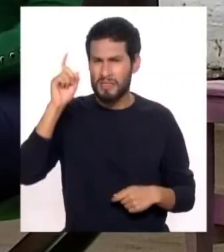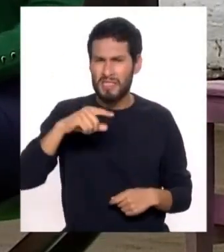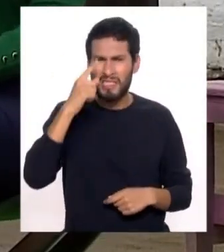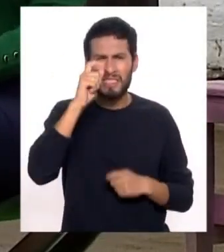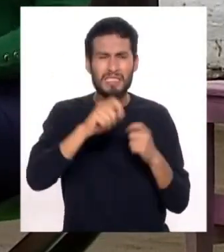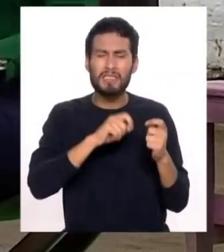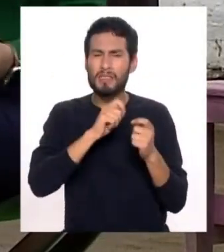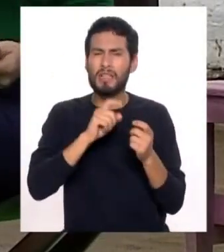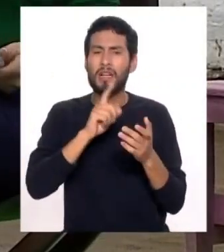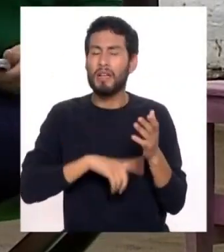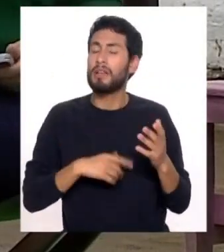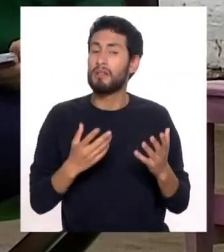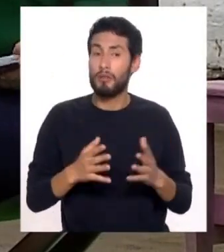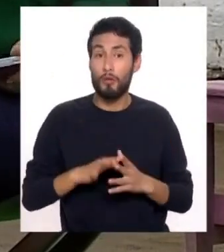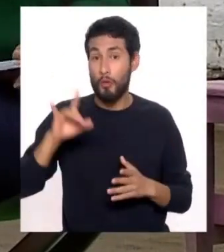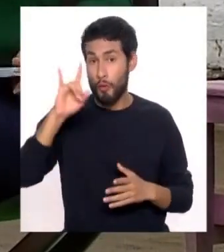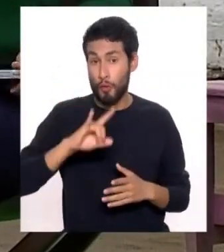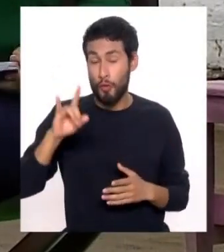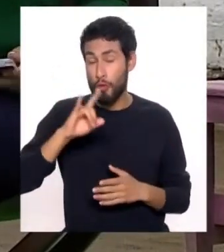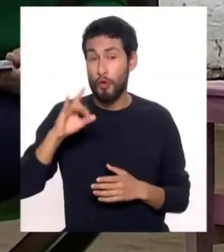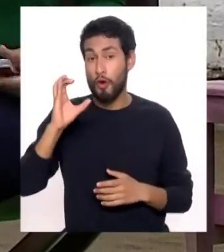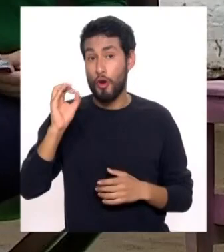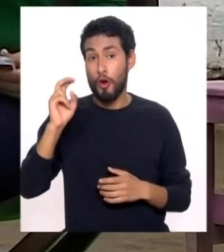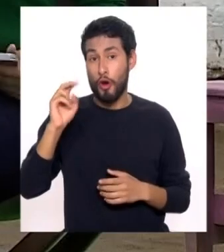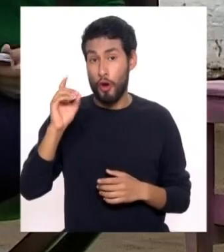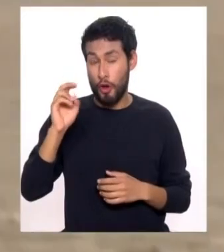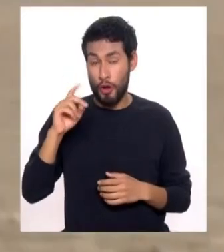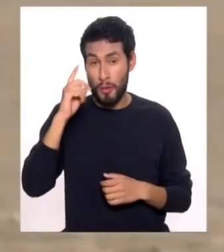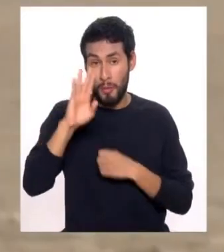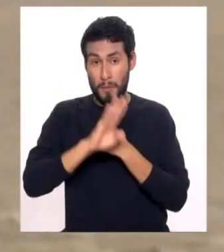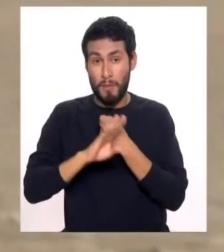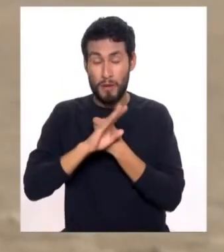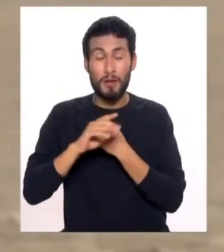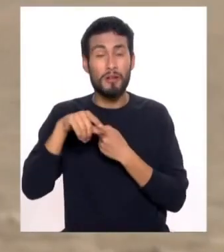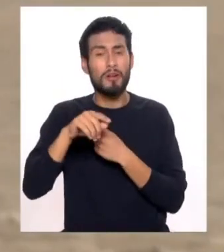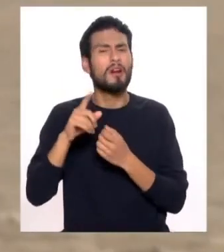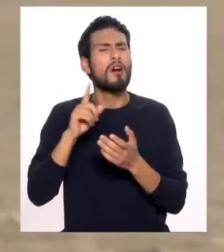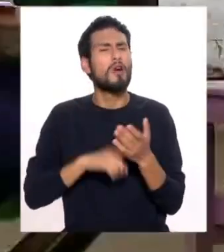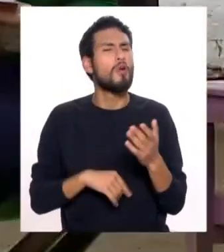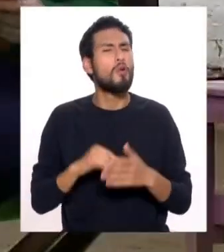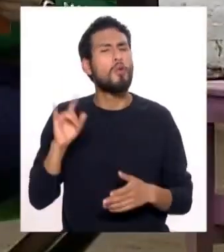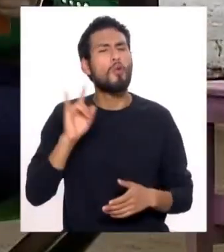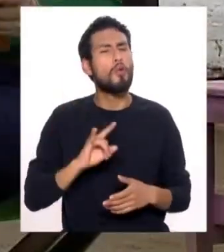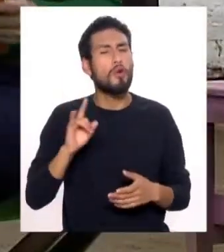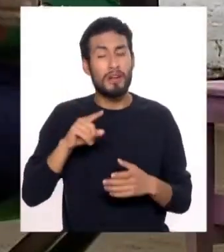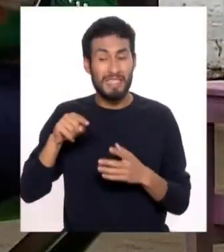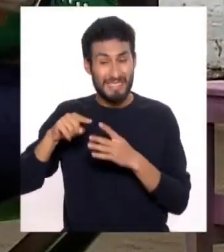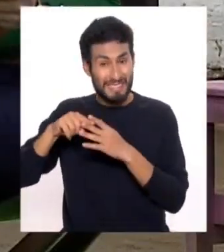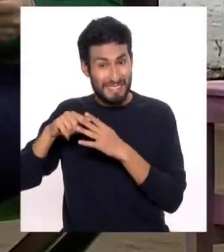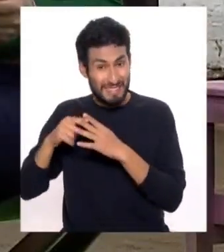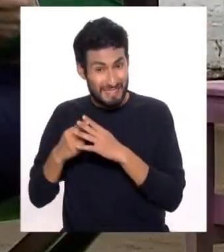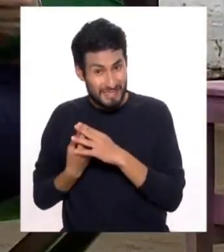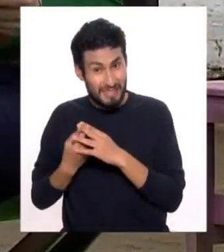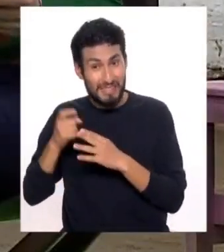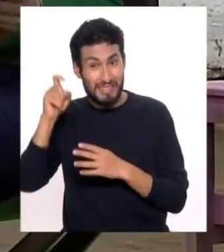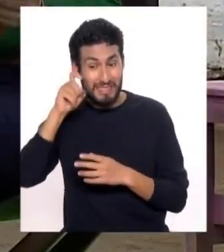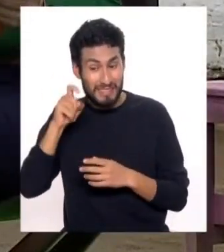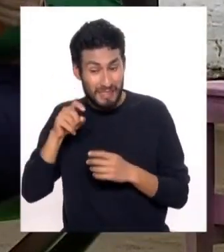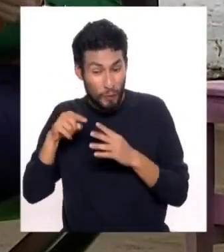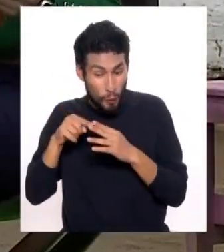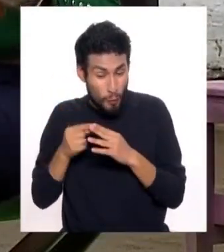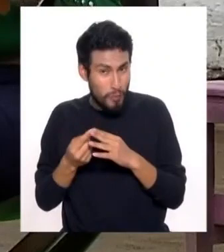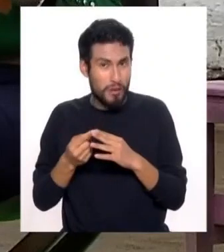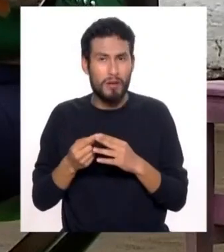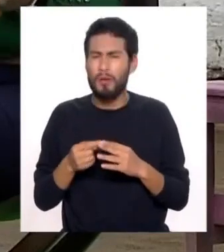de que el uso del preservativo, que es ese método de barrera, debe ser usado desde el inicio de la relación sexual. Es